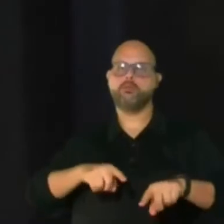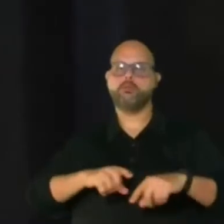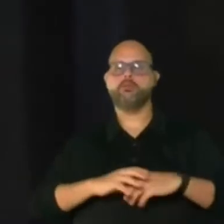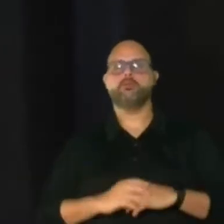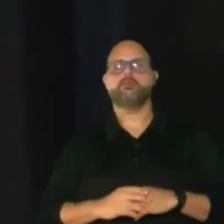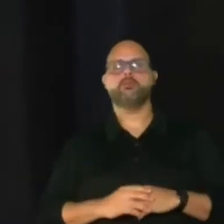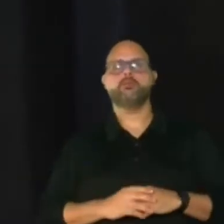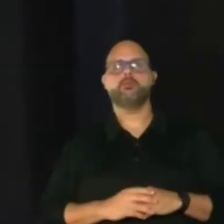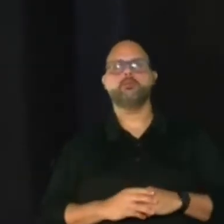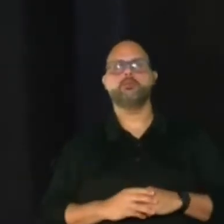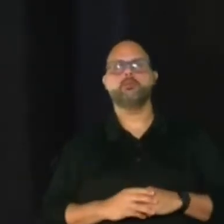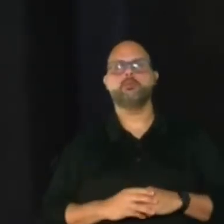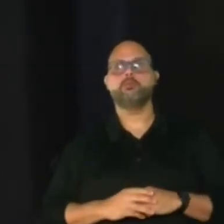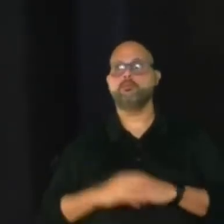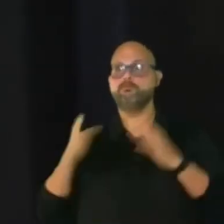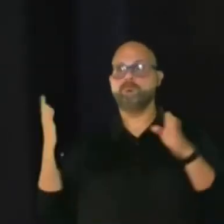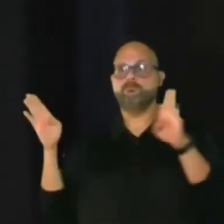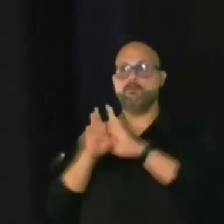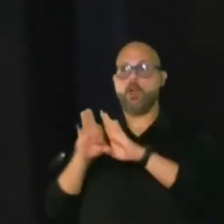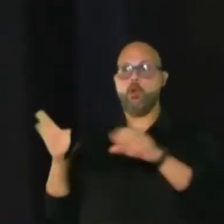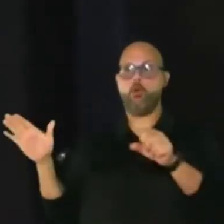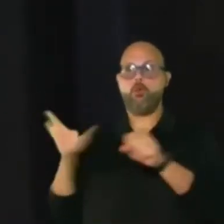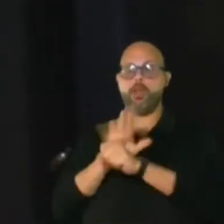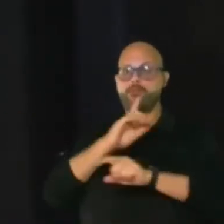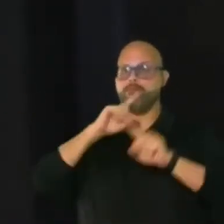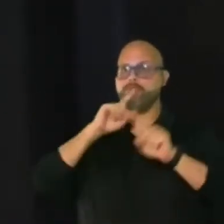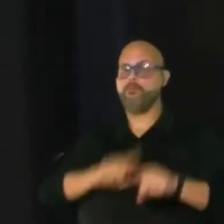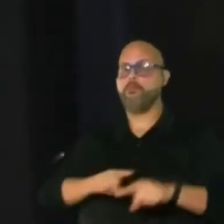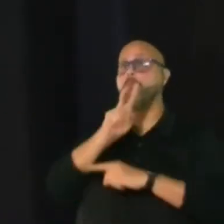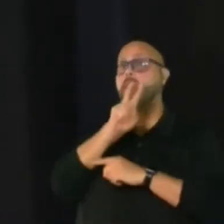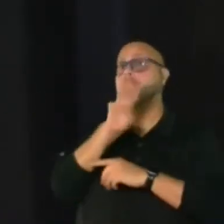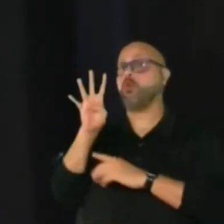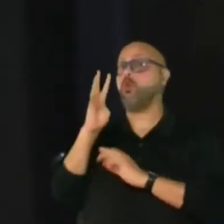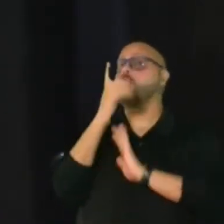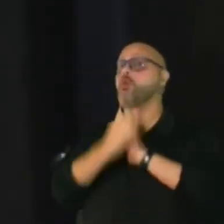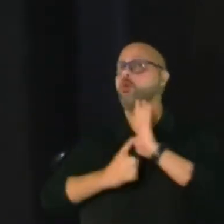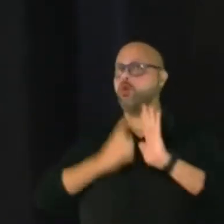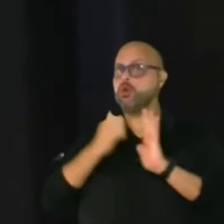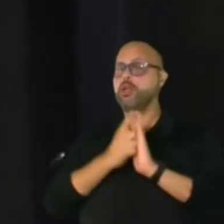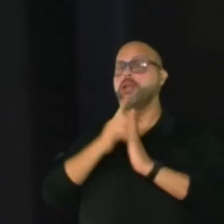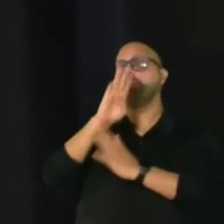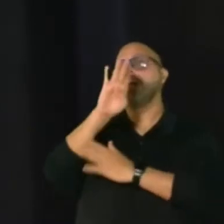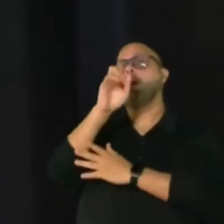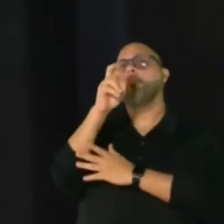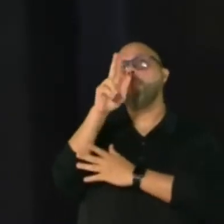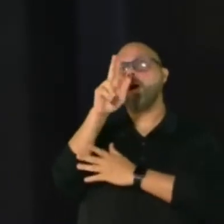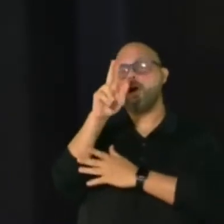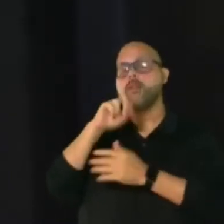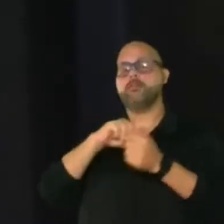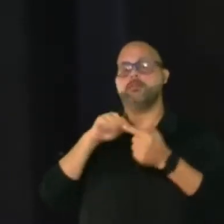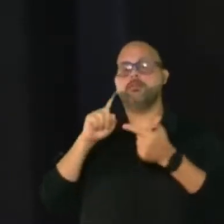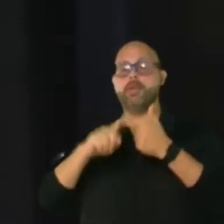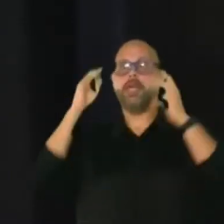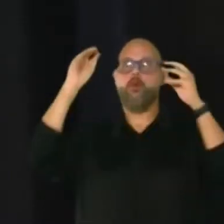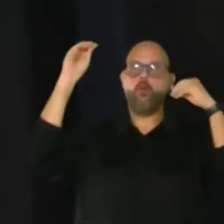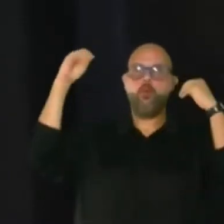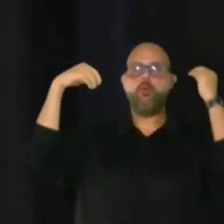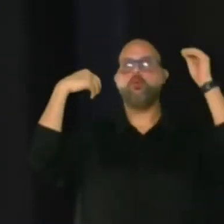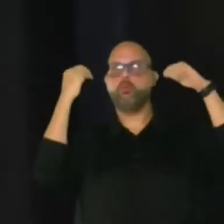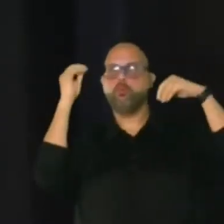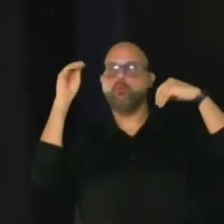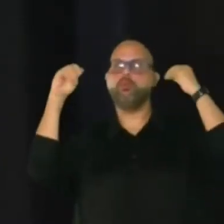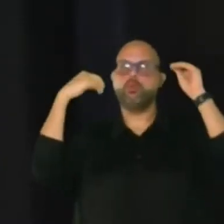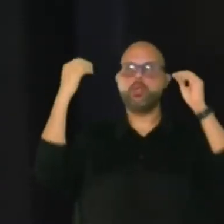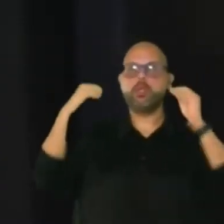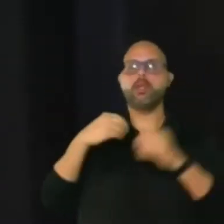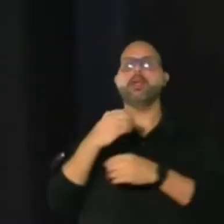el cierre total, las 24 horas, de los bares, las discotecas, los cines, las salas de